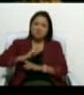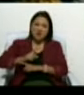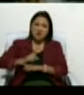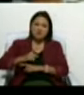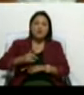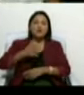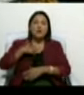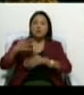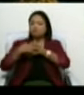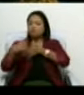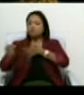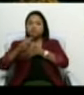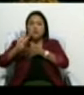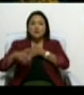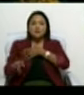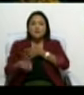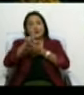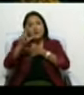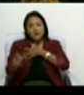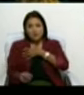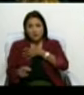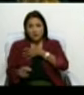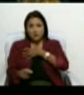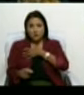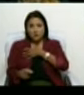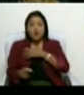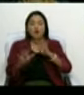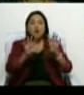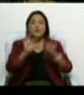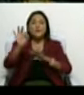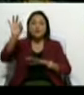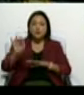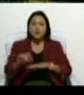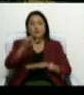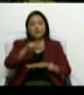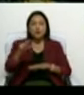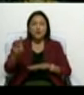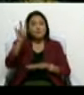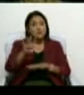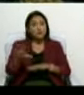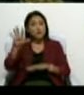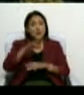riqueza, que por supuesto el más del 90% de los venezolanos, no tengo la menor duda, va a reclamar lo que nos pertenece.